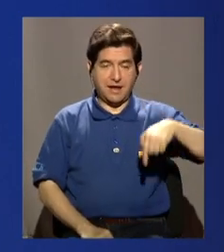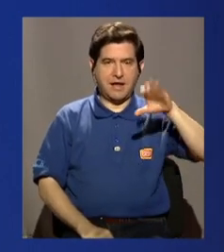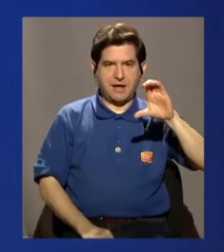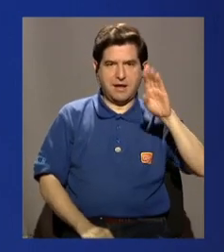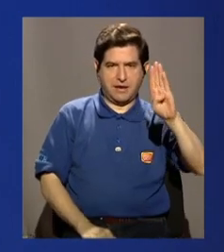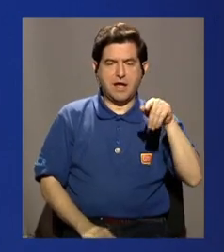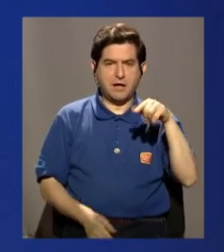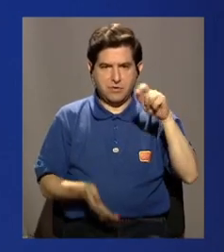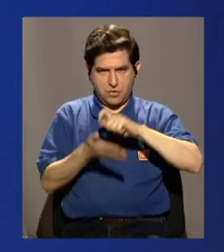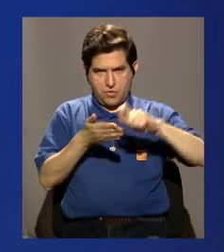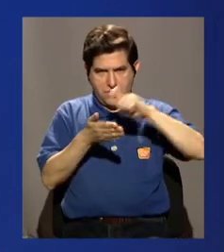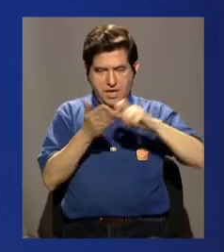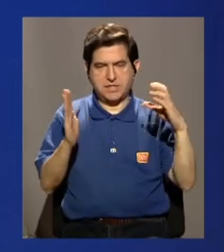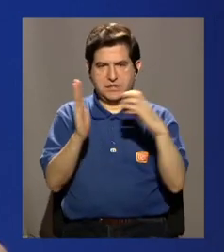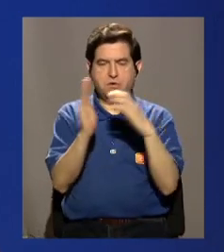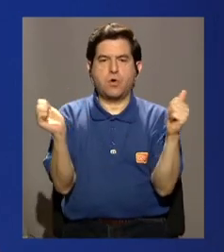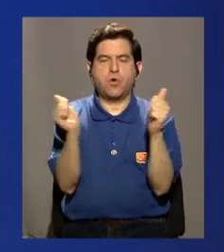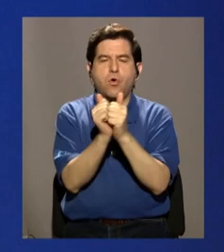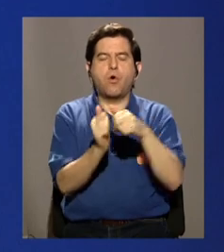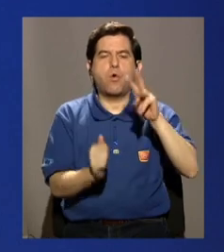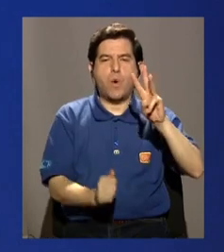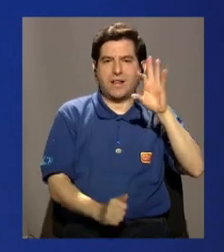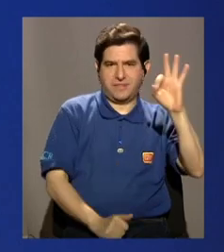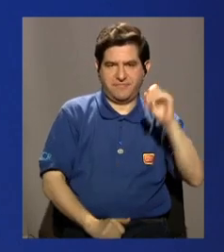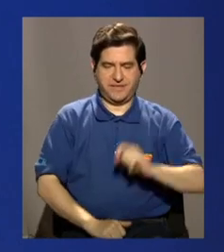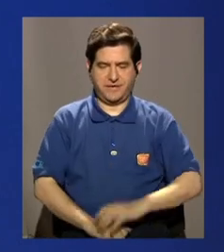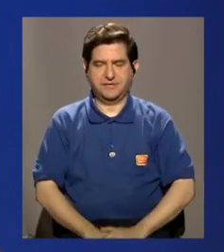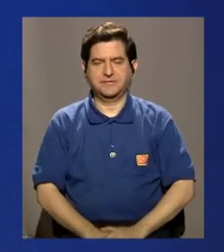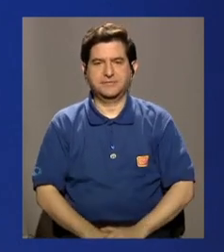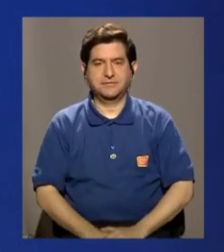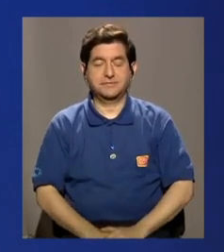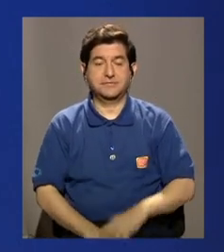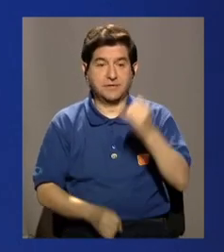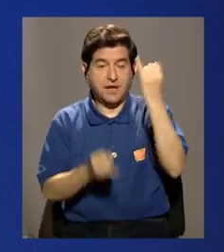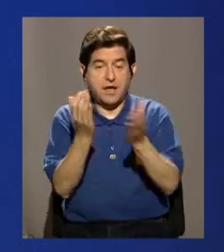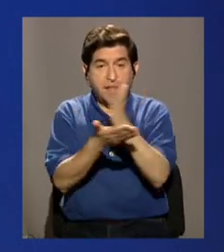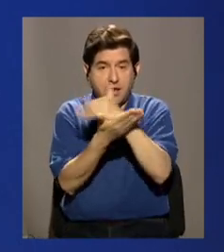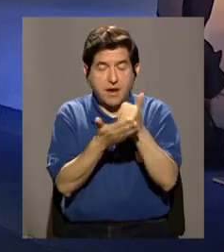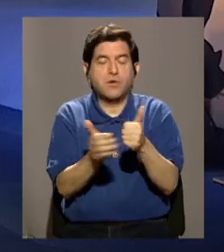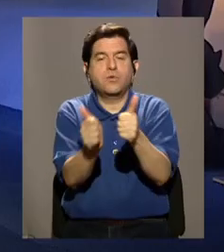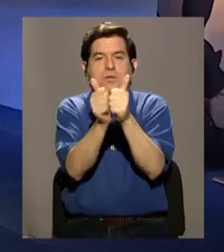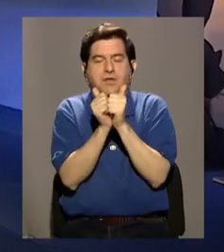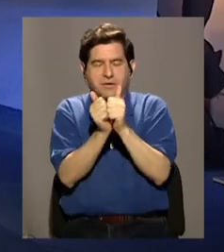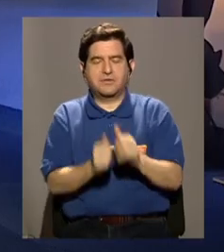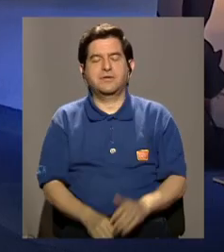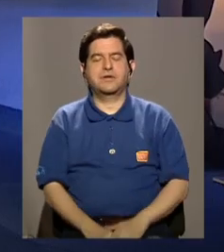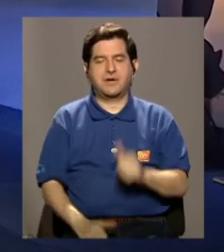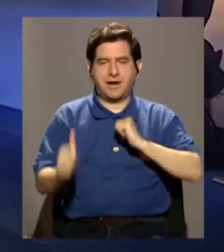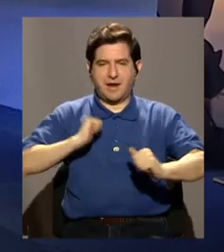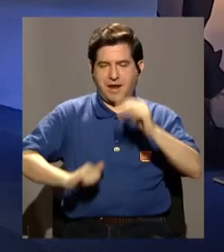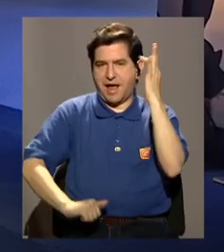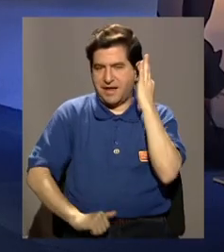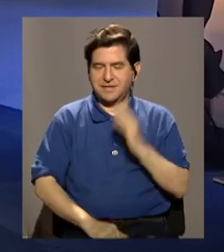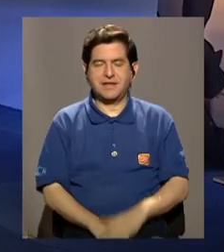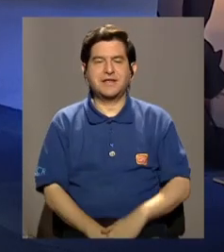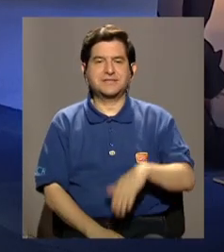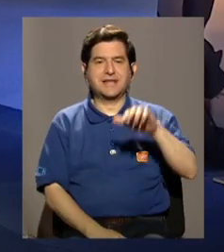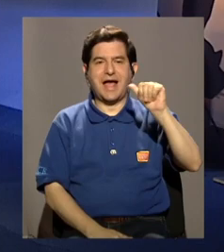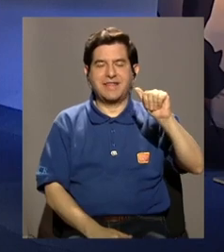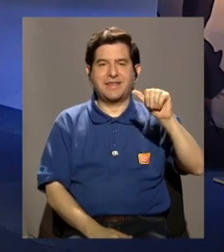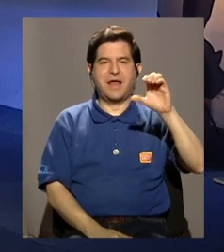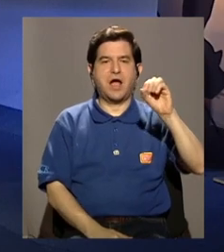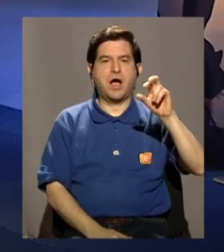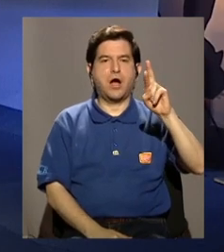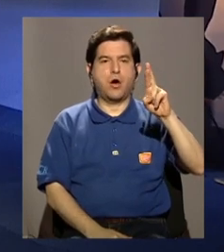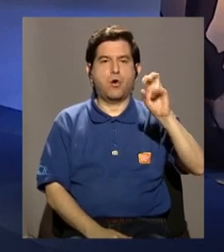escribió este texto conjuntamente con walter fernández y para este último bloque también nos acompaña la actriz andrea